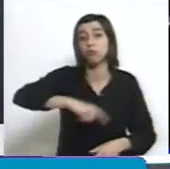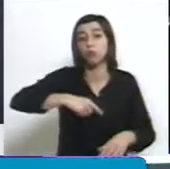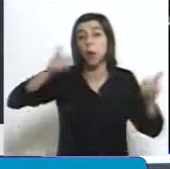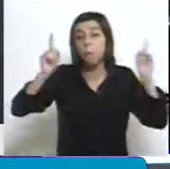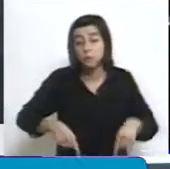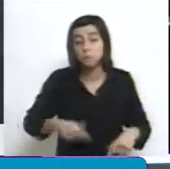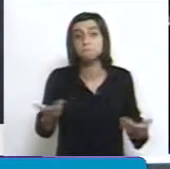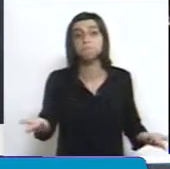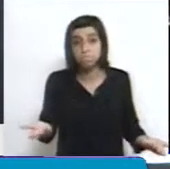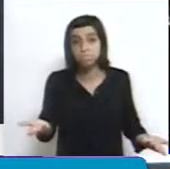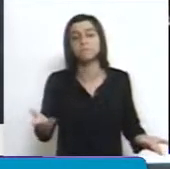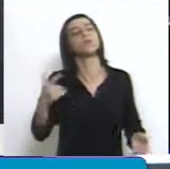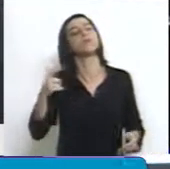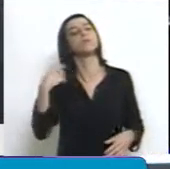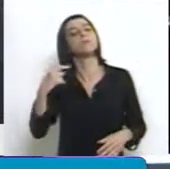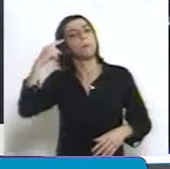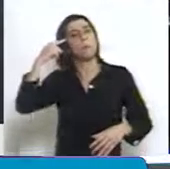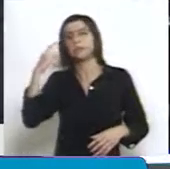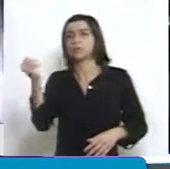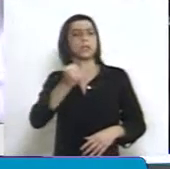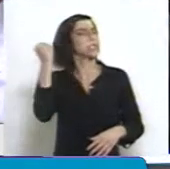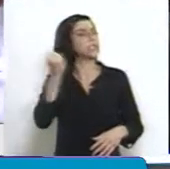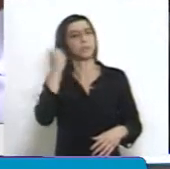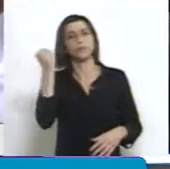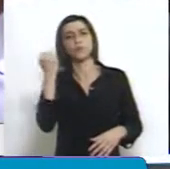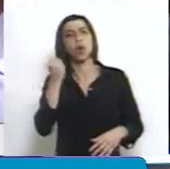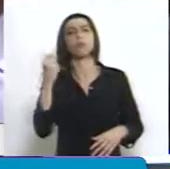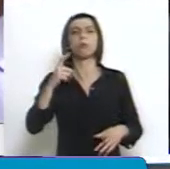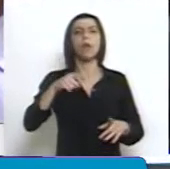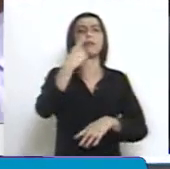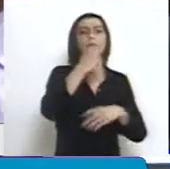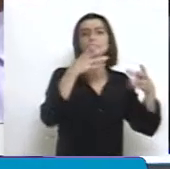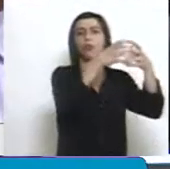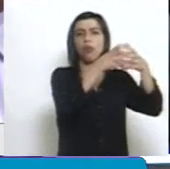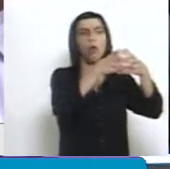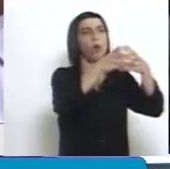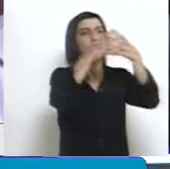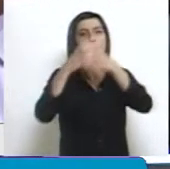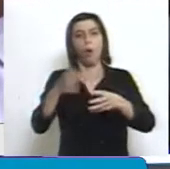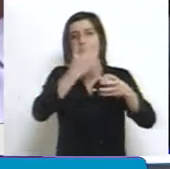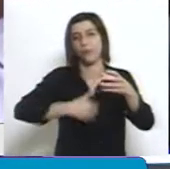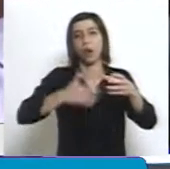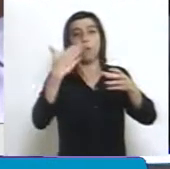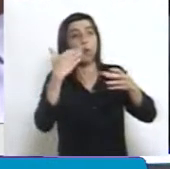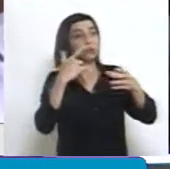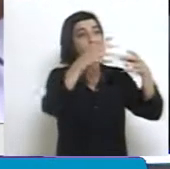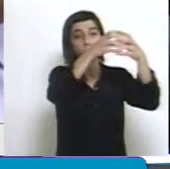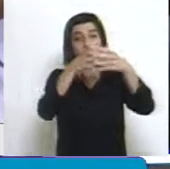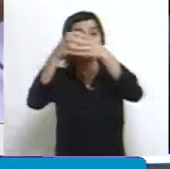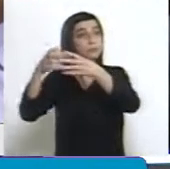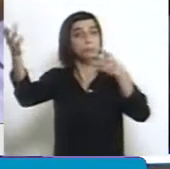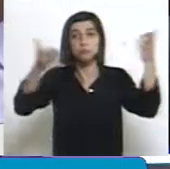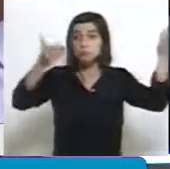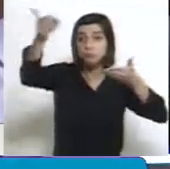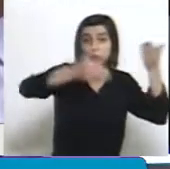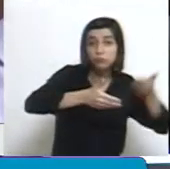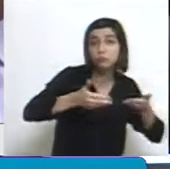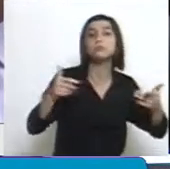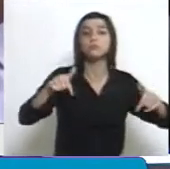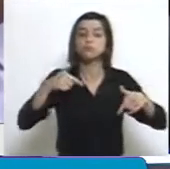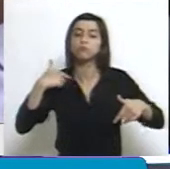central que participara de este debate el gobierno elegido en las próximas elecciones. Nos parece que este no es